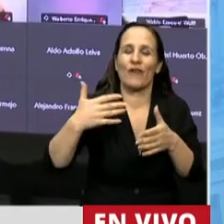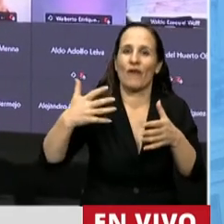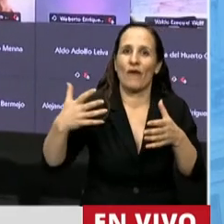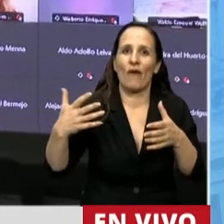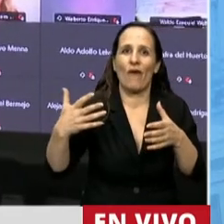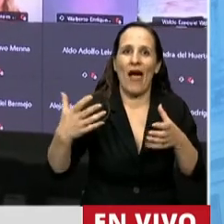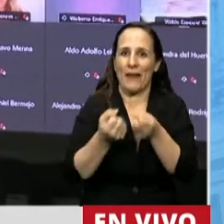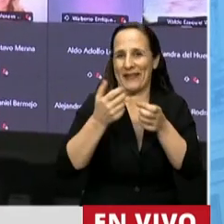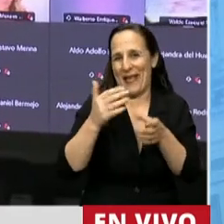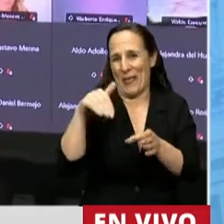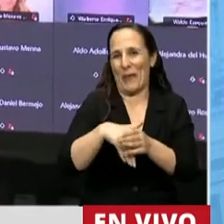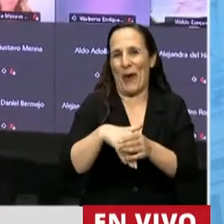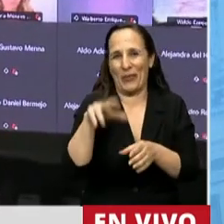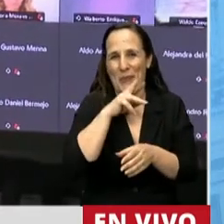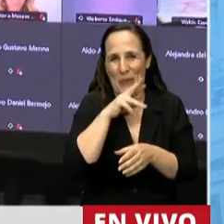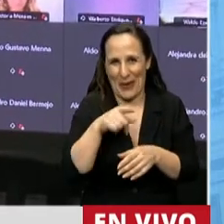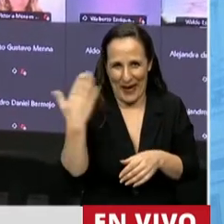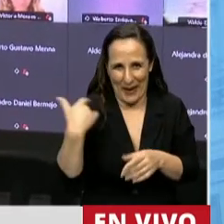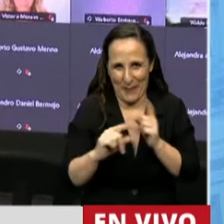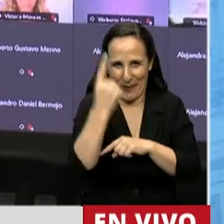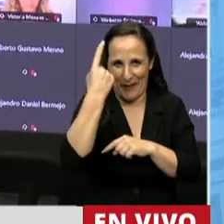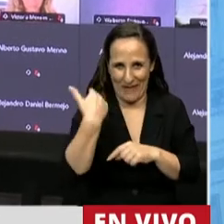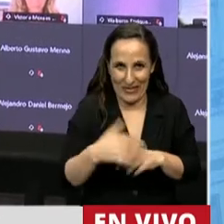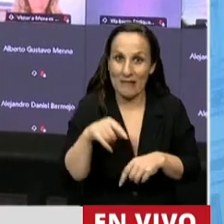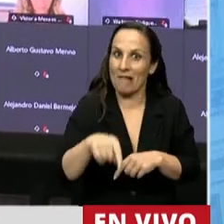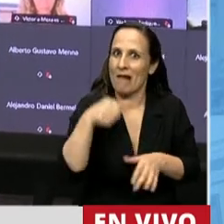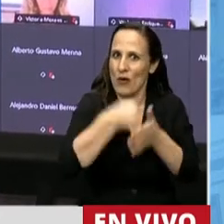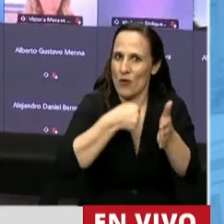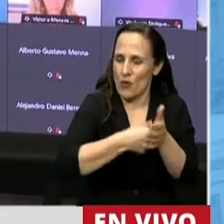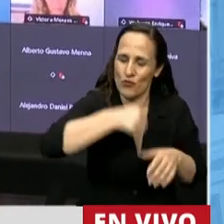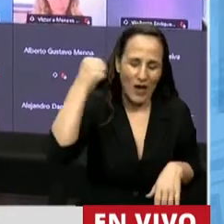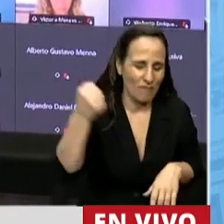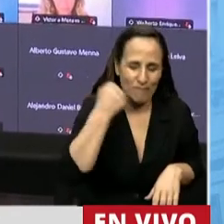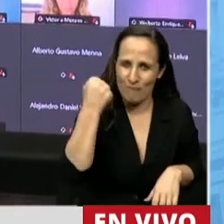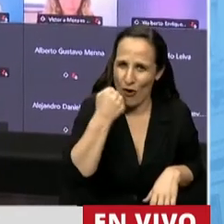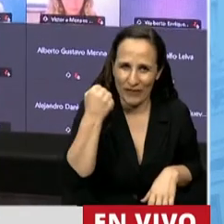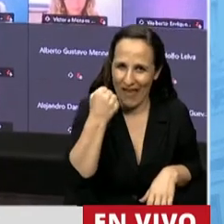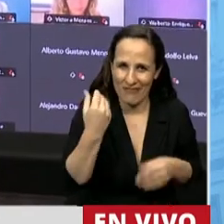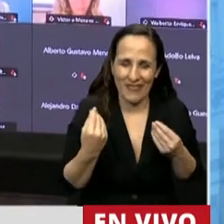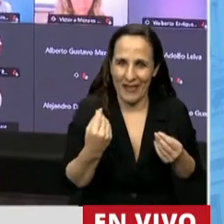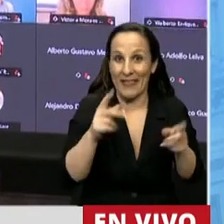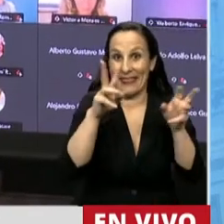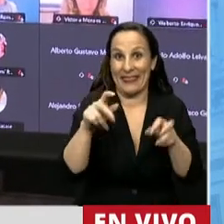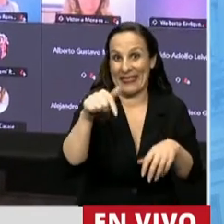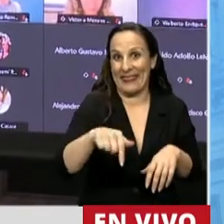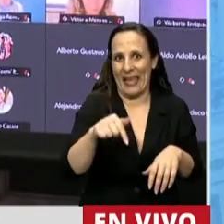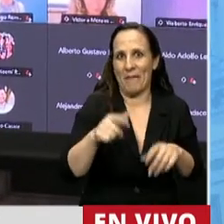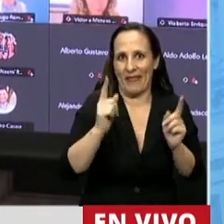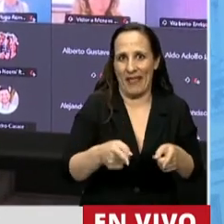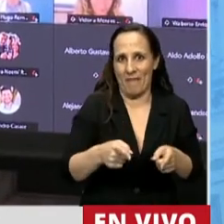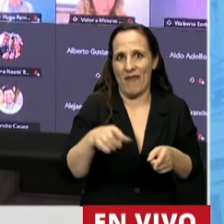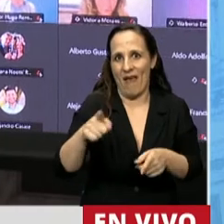la mujer, y que esta también implica una lucha importantísima, como es el tema que estamos tratando, una